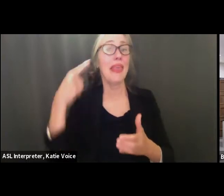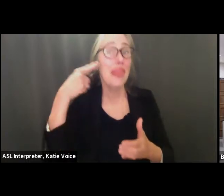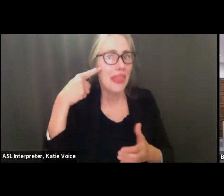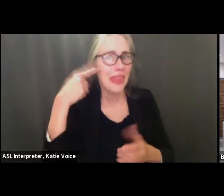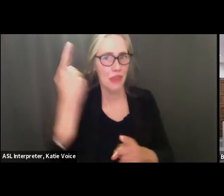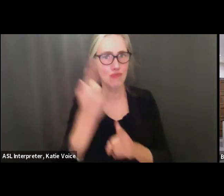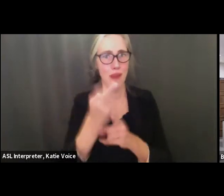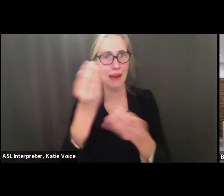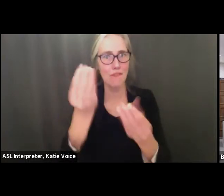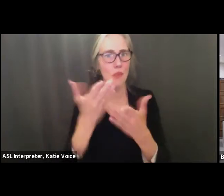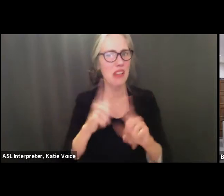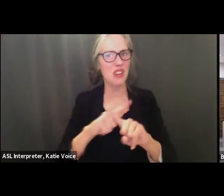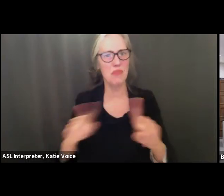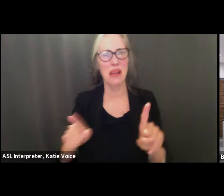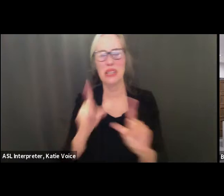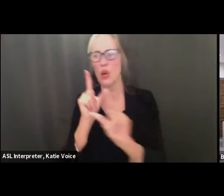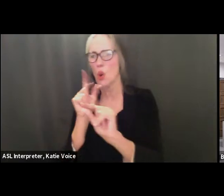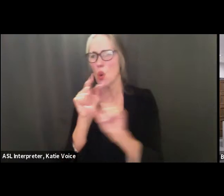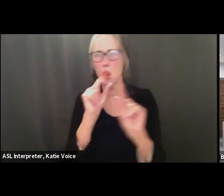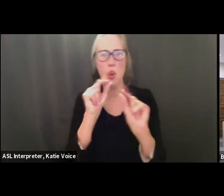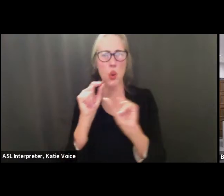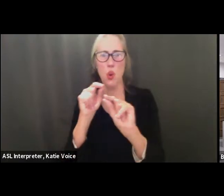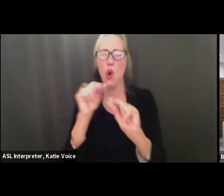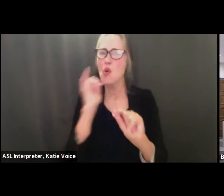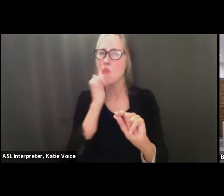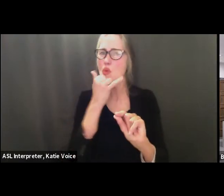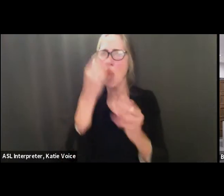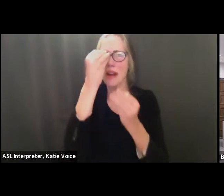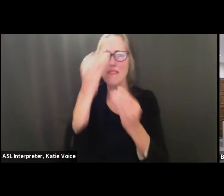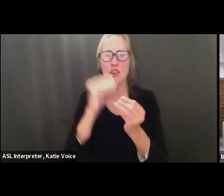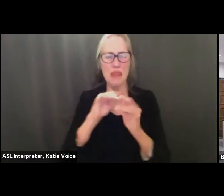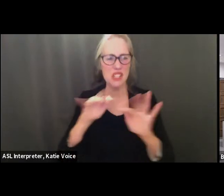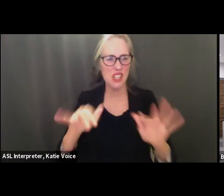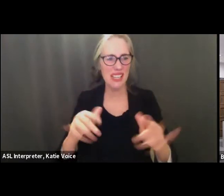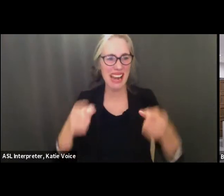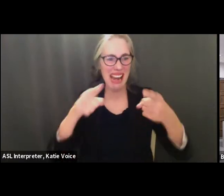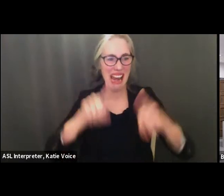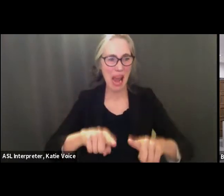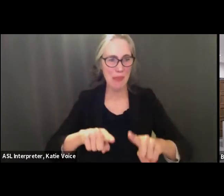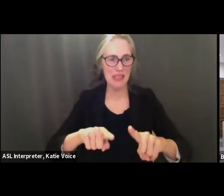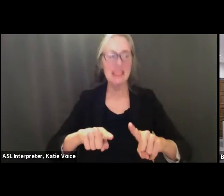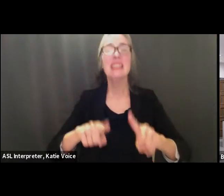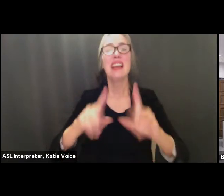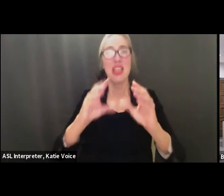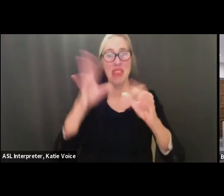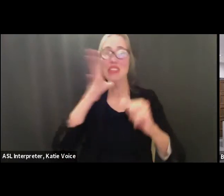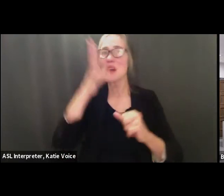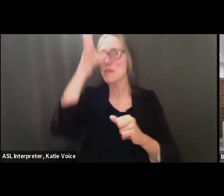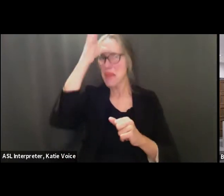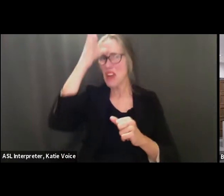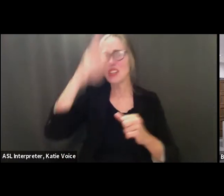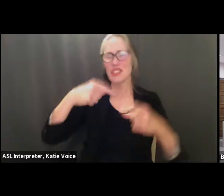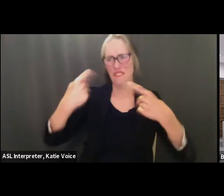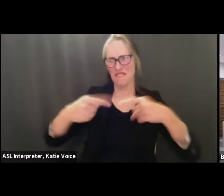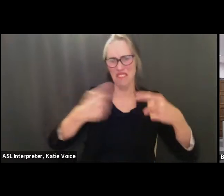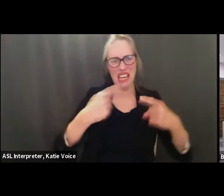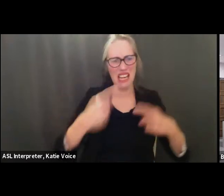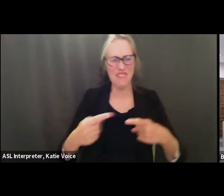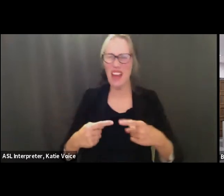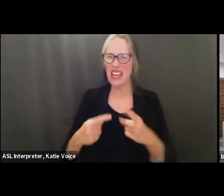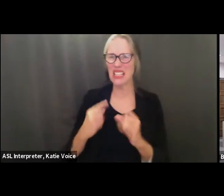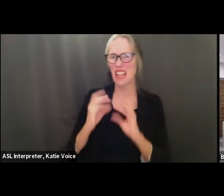ciertas malas opiniones acerca de nuestra comunidad que hablan otro idioma que no es el inglés. Yo en mi